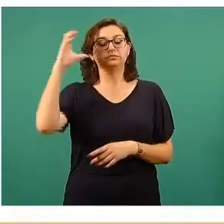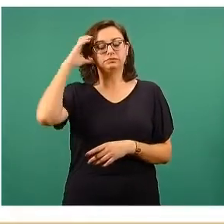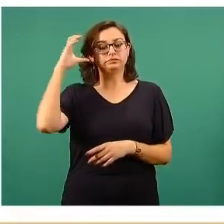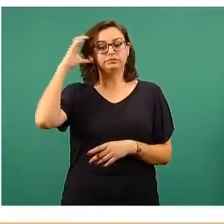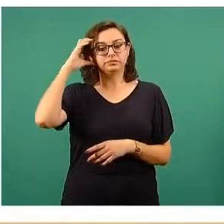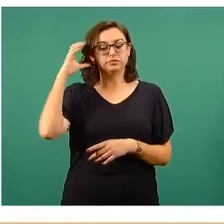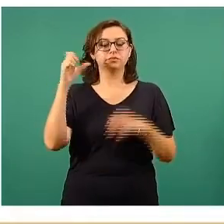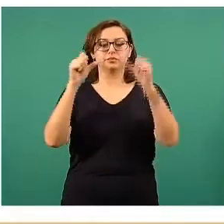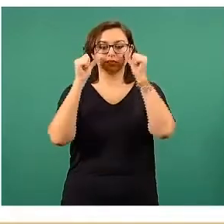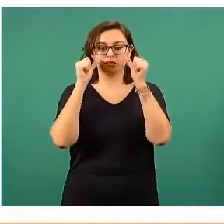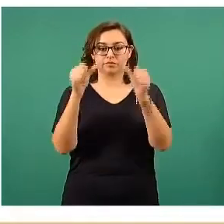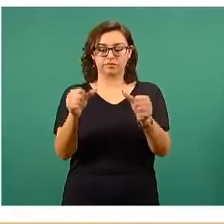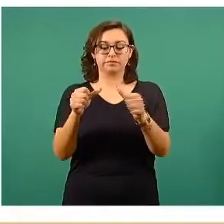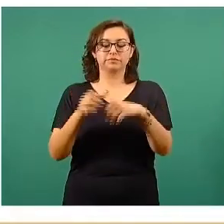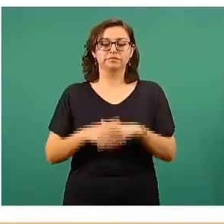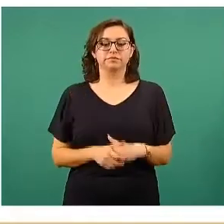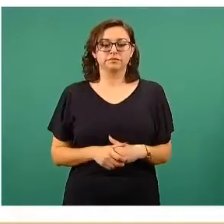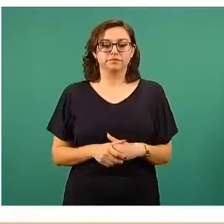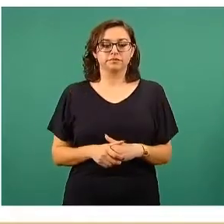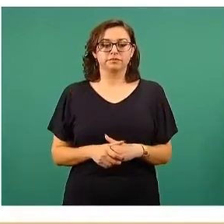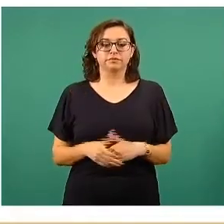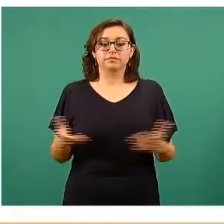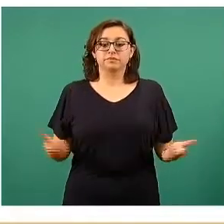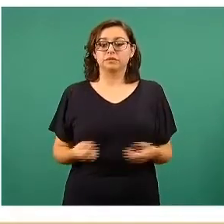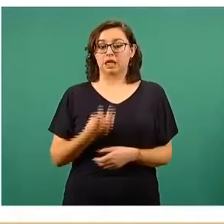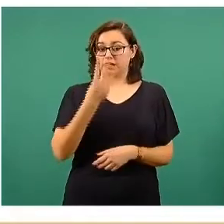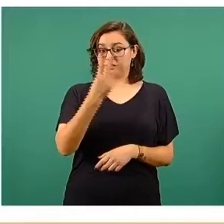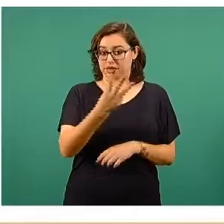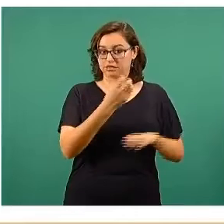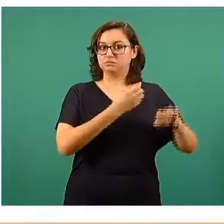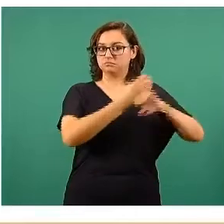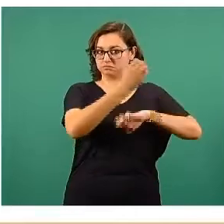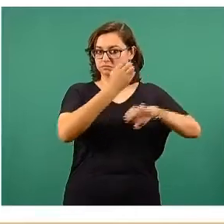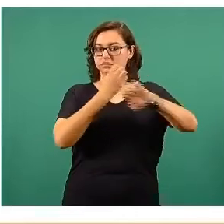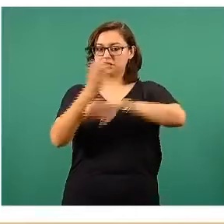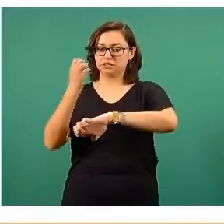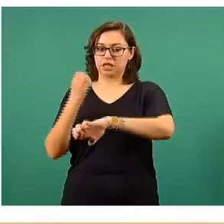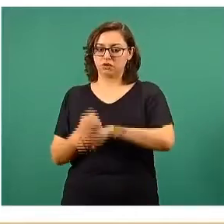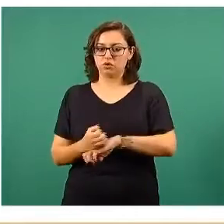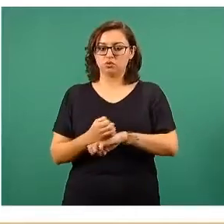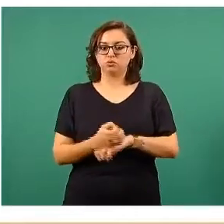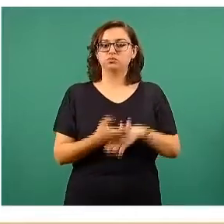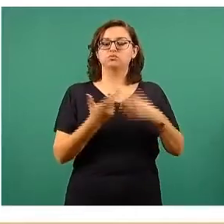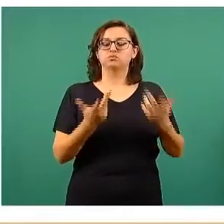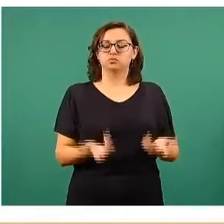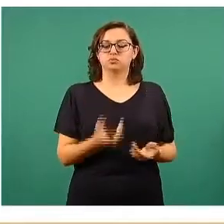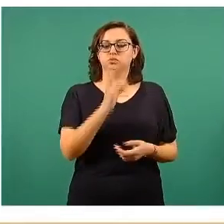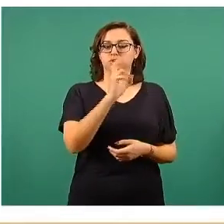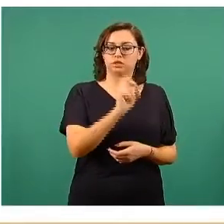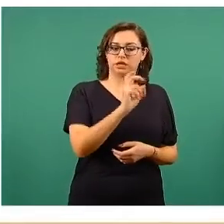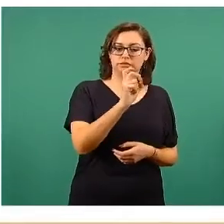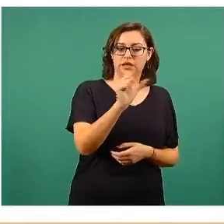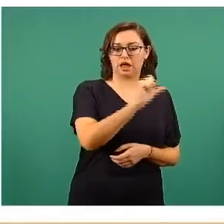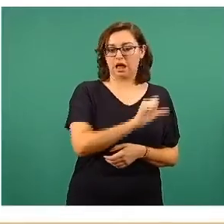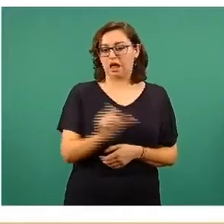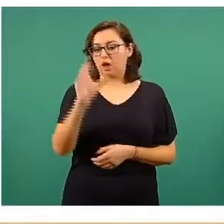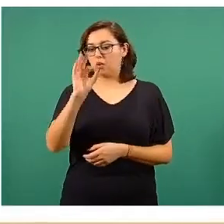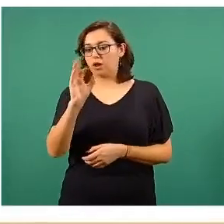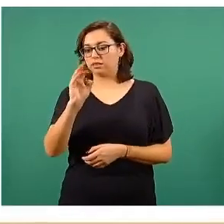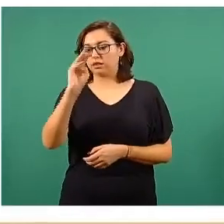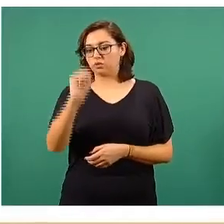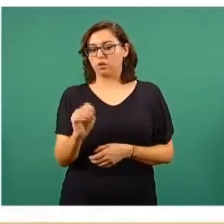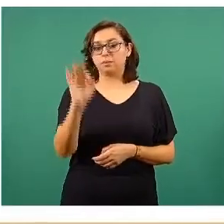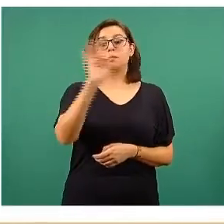este tipo de pacientes. Y continuamos solo con 3 entidades federativas con una ocupación que fluctuaría entre el 30 y el